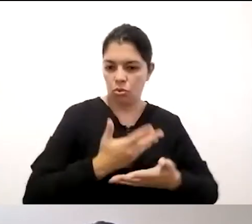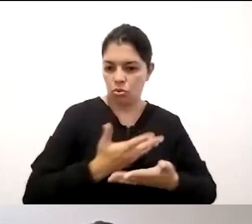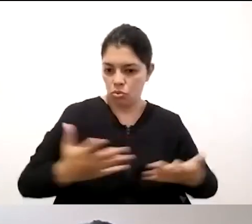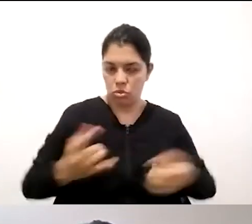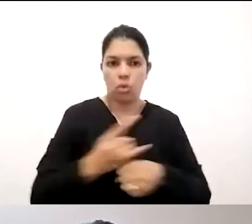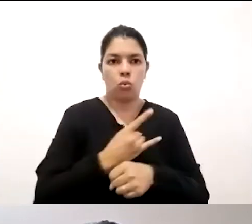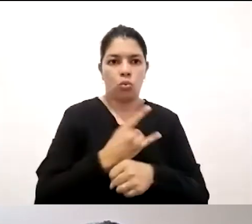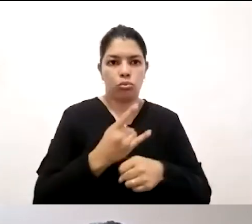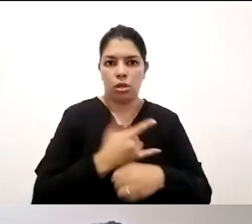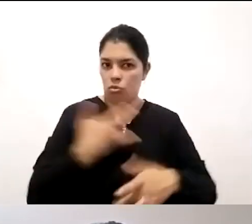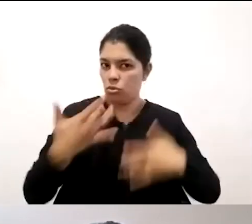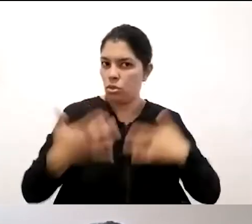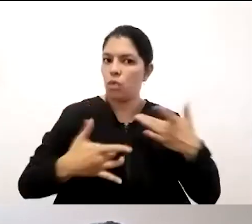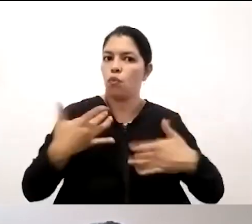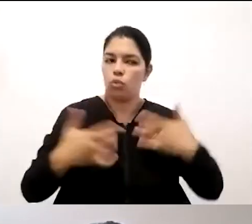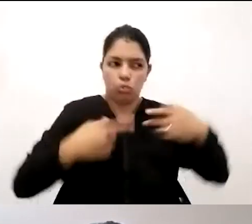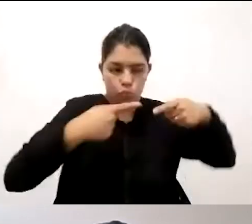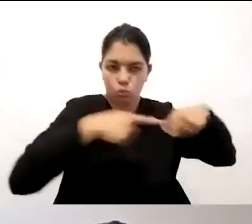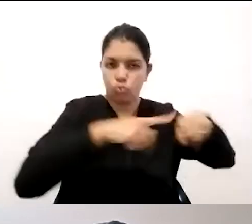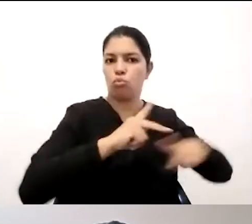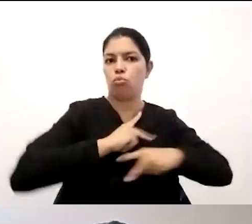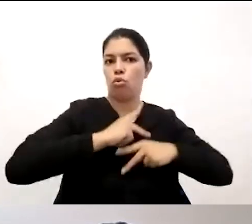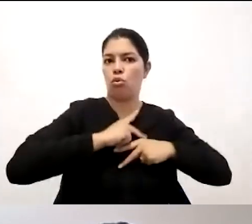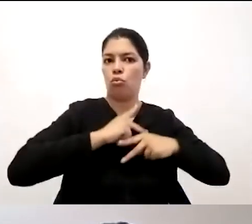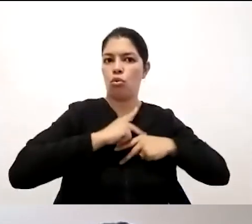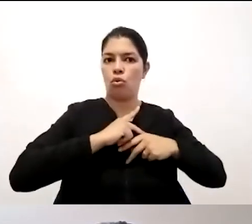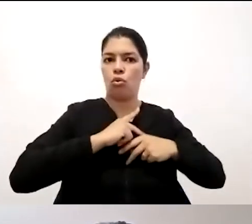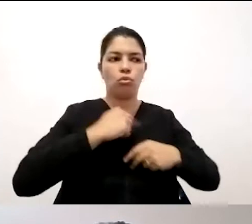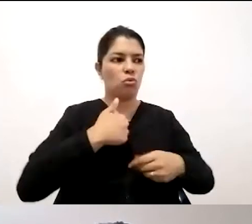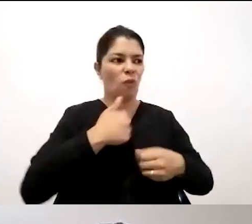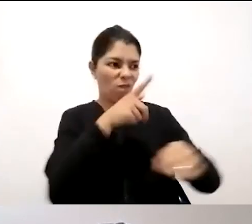tiene una persona o que atenta